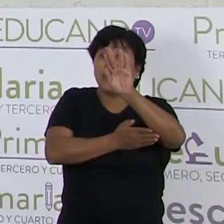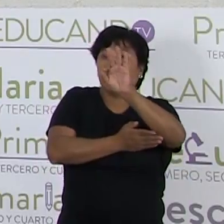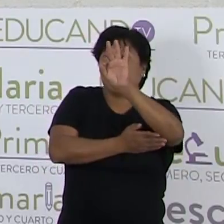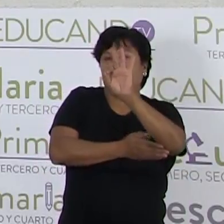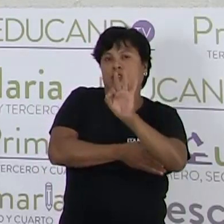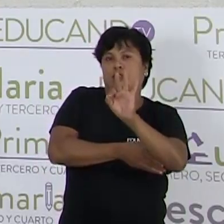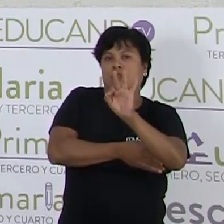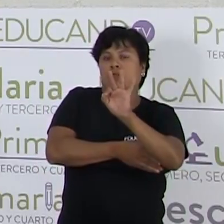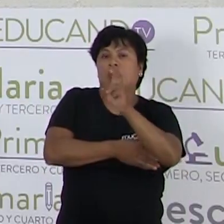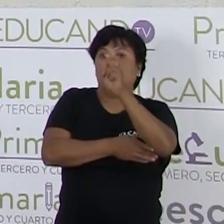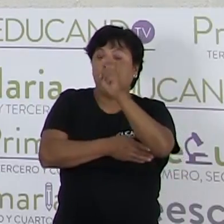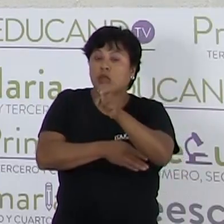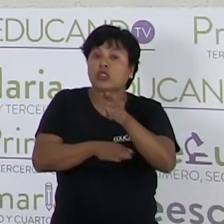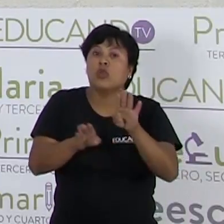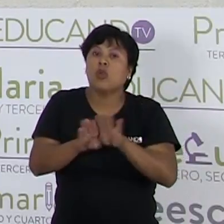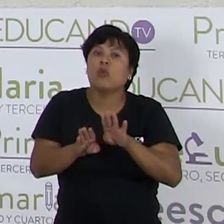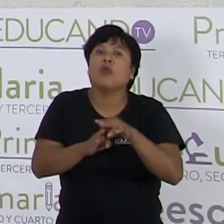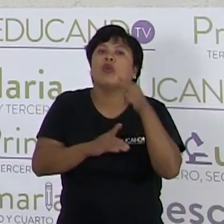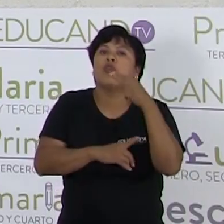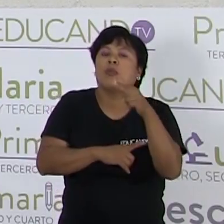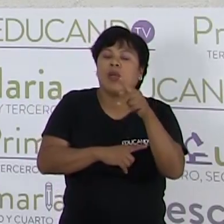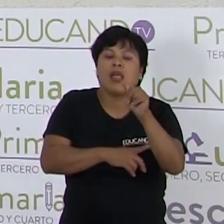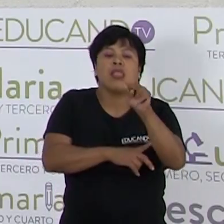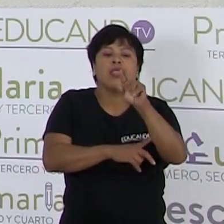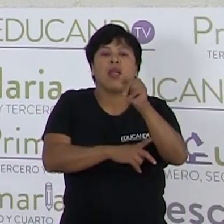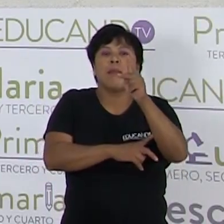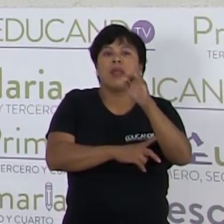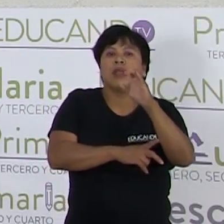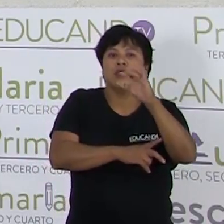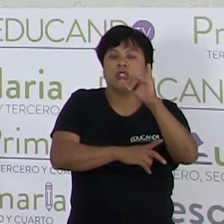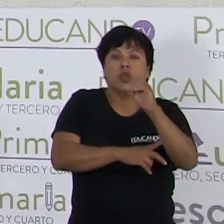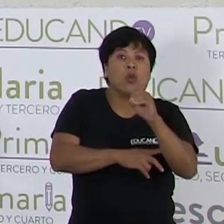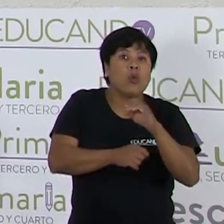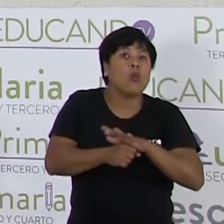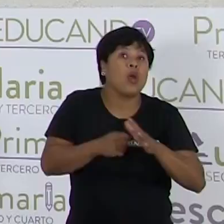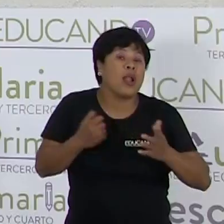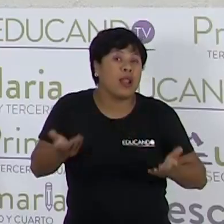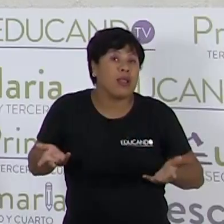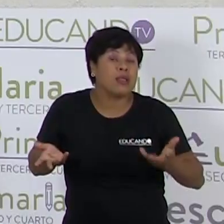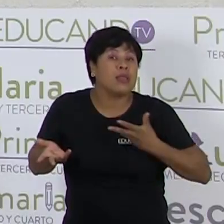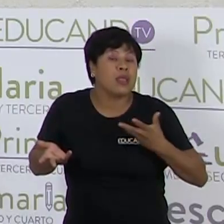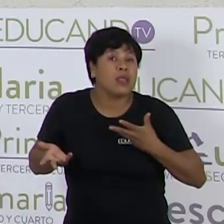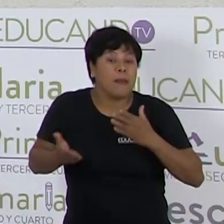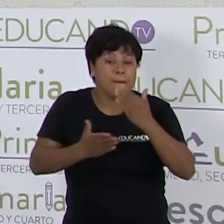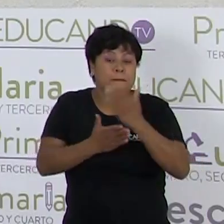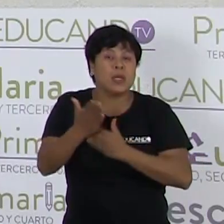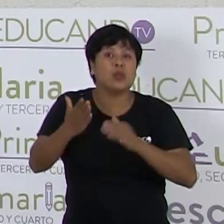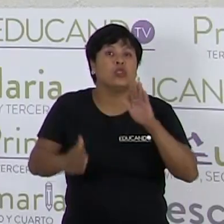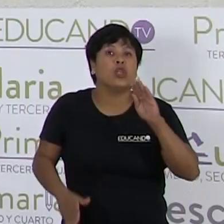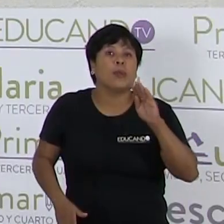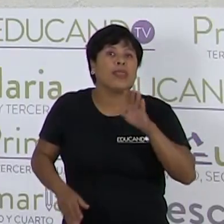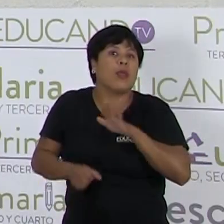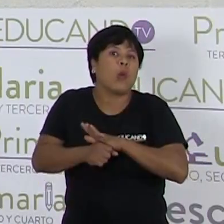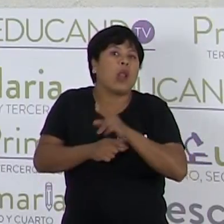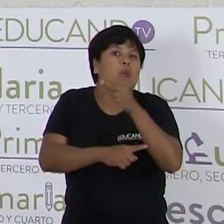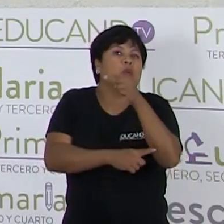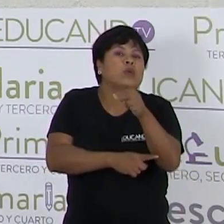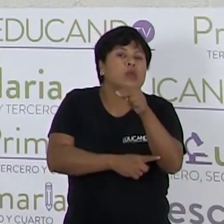Por lo tanto, también se le llama trapecio ¿qué? ¿Cuáles son los que tienen menos de 90